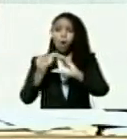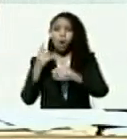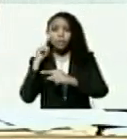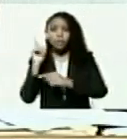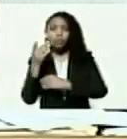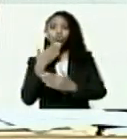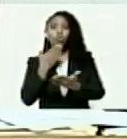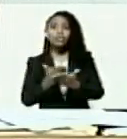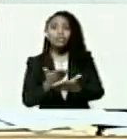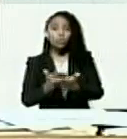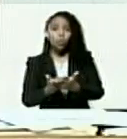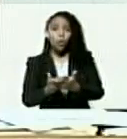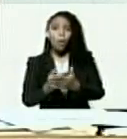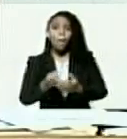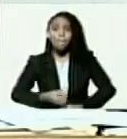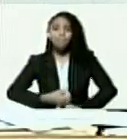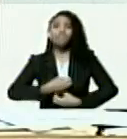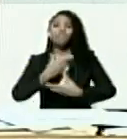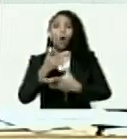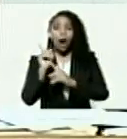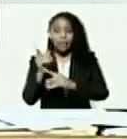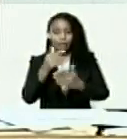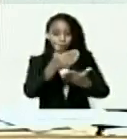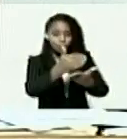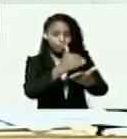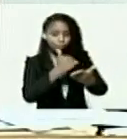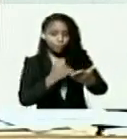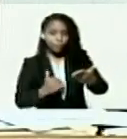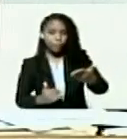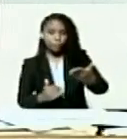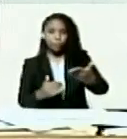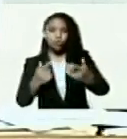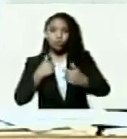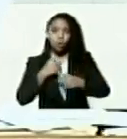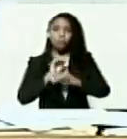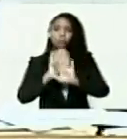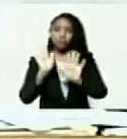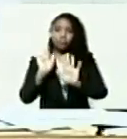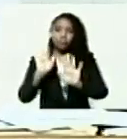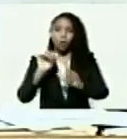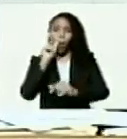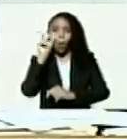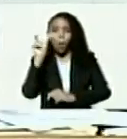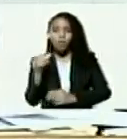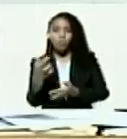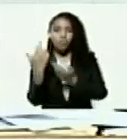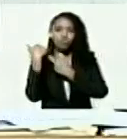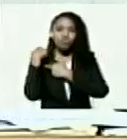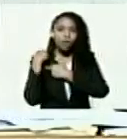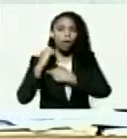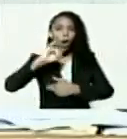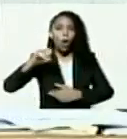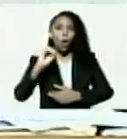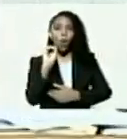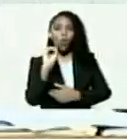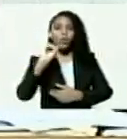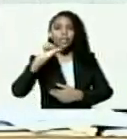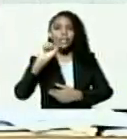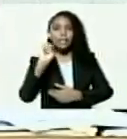a la solicitud expresada en ella, me despido, José Ramón Rivero González, cédula de identidad